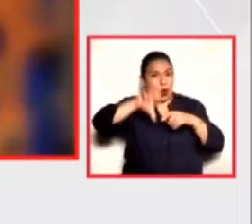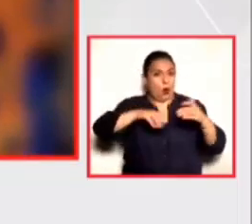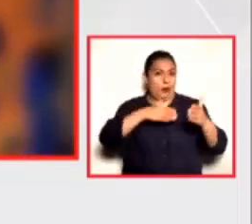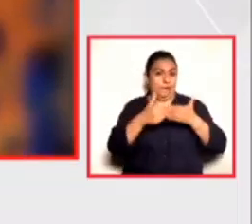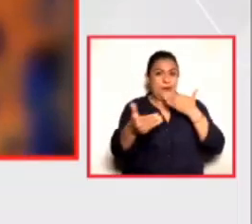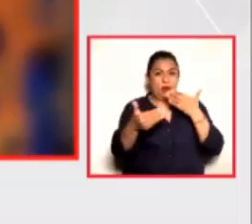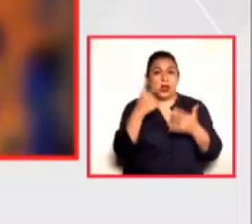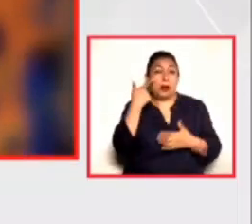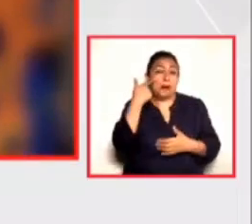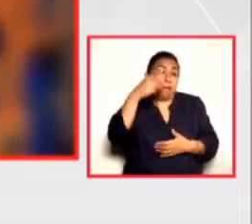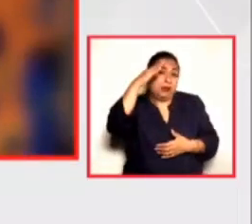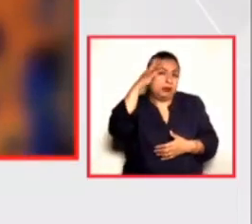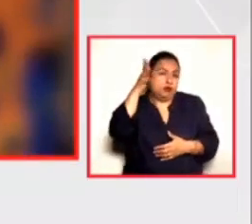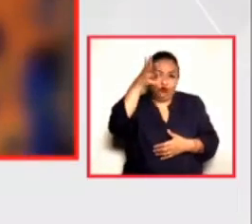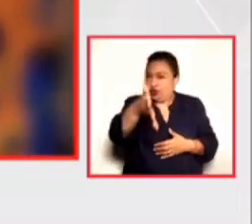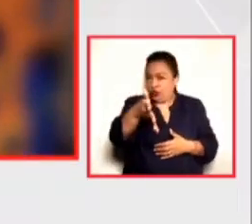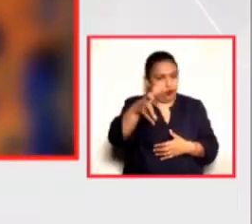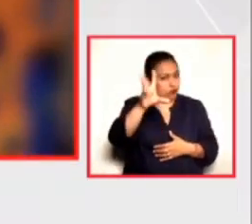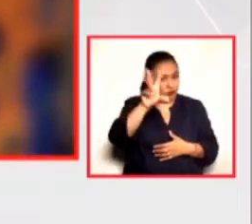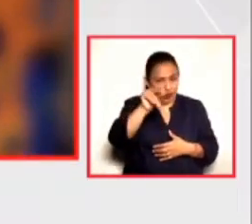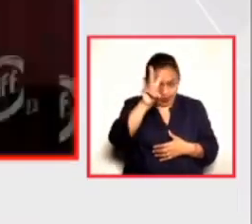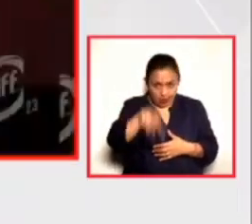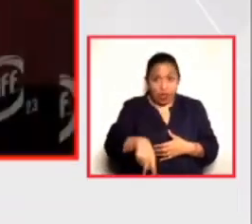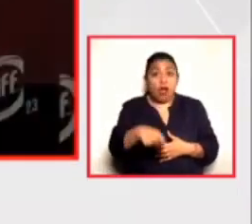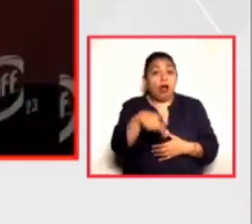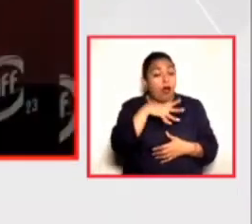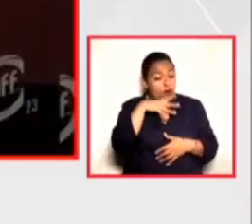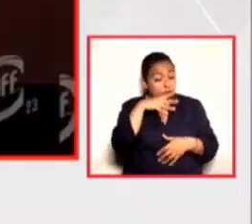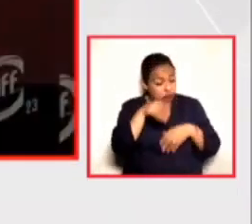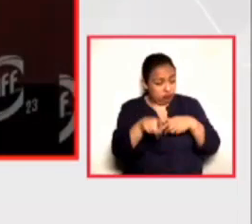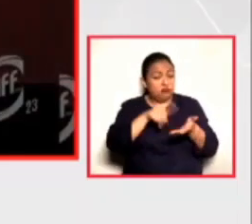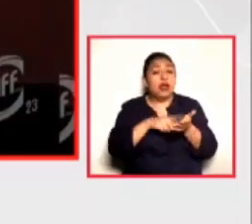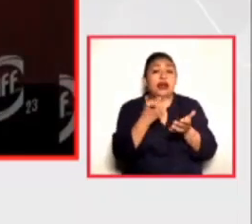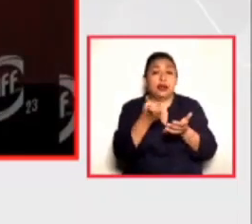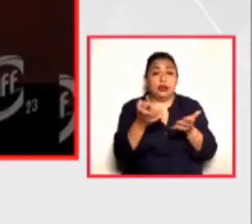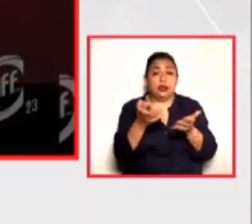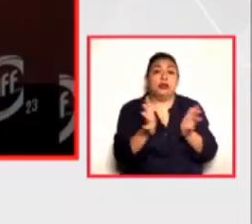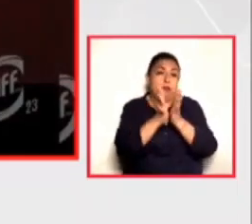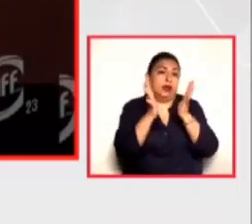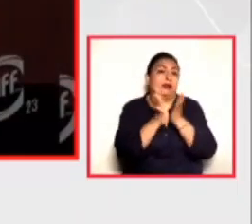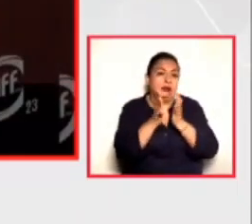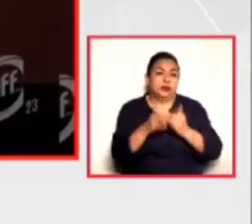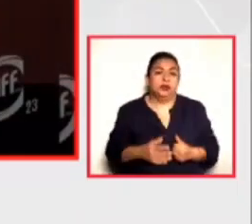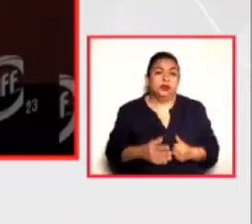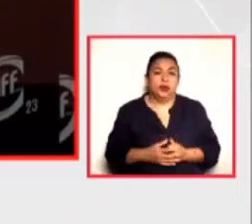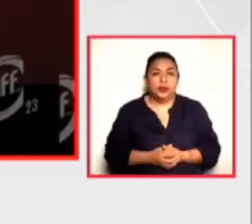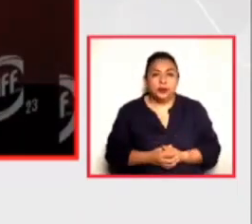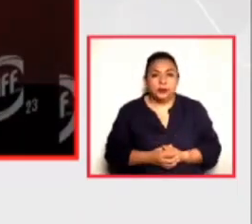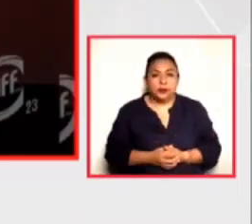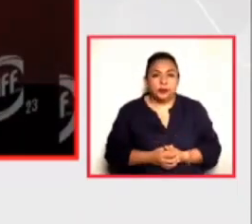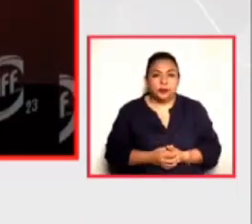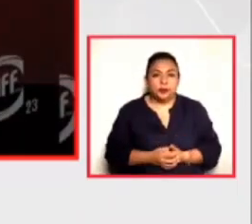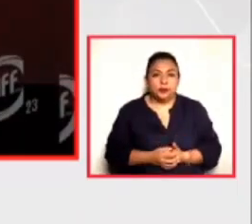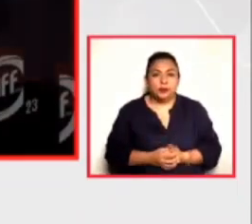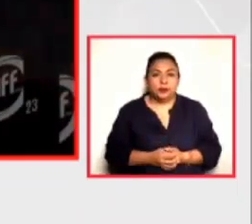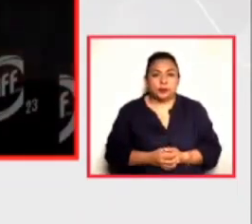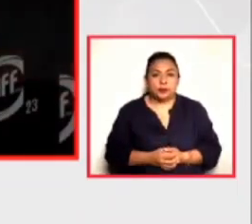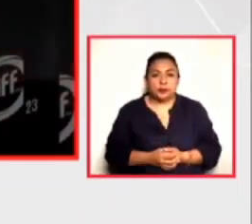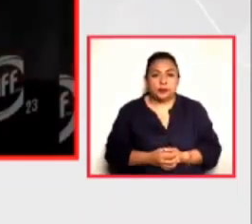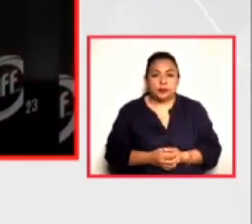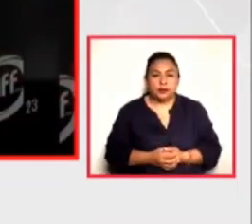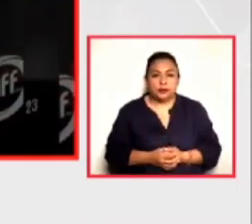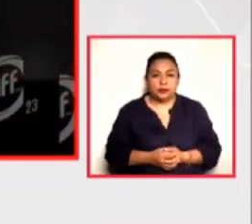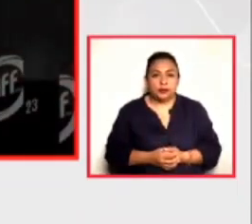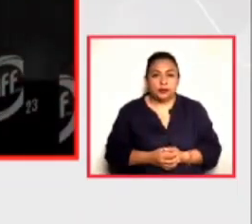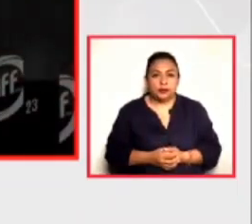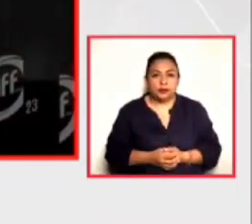futuro, pero la verdad aquí estamos y vamos a estar trabajando. A candy colored clown they call the Sandman tiptoes